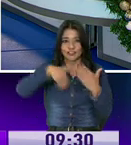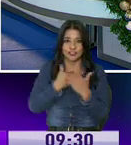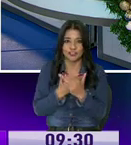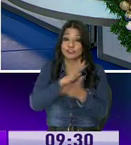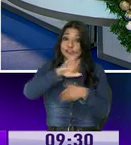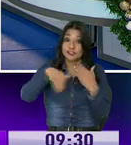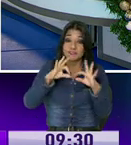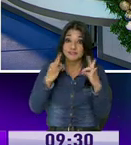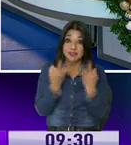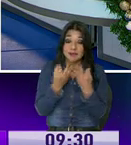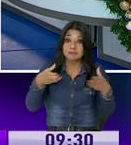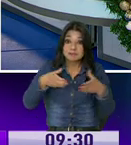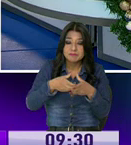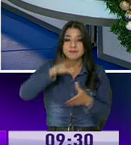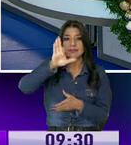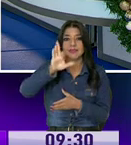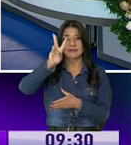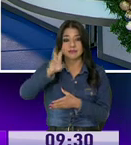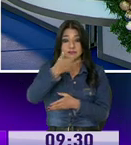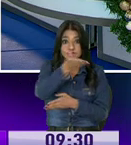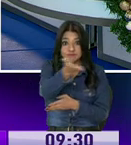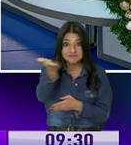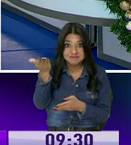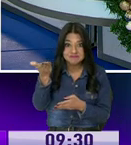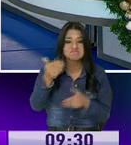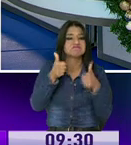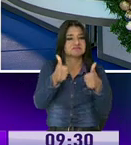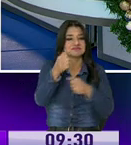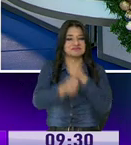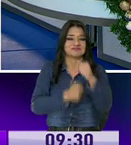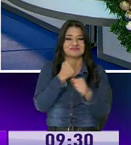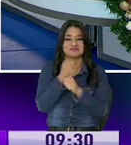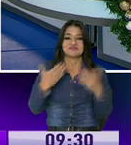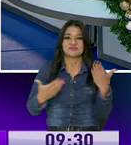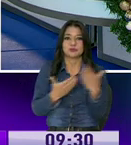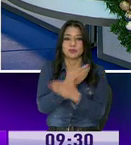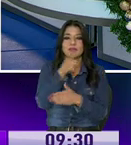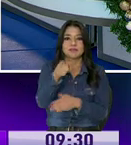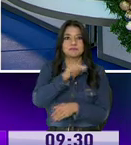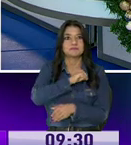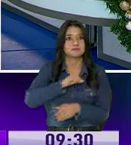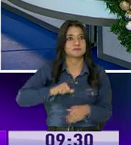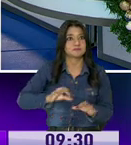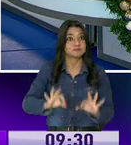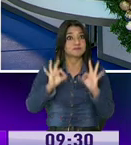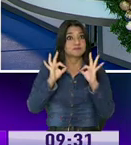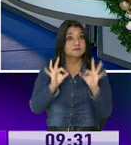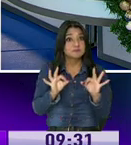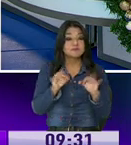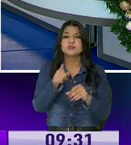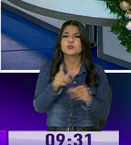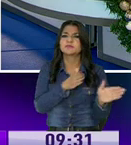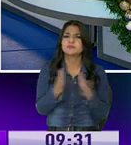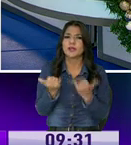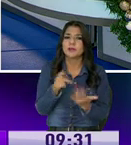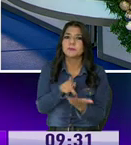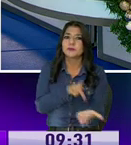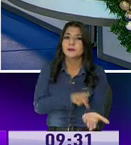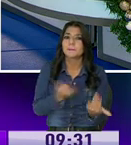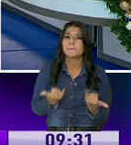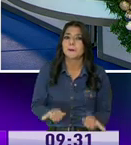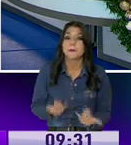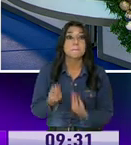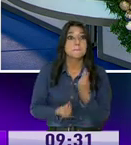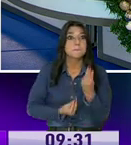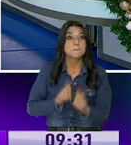toda esta familia TVC y los que nos ven en casas tengamos un muy buen año. Así esa es la actitud. Y chicos, cuéntenos qué tienen preparados para el programa del día de